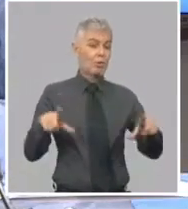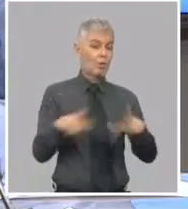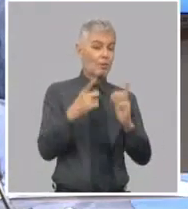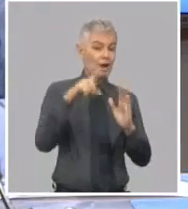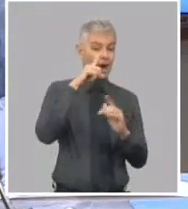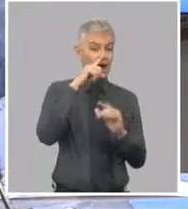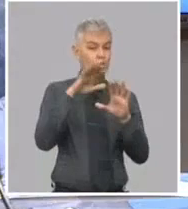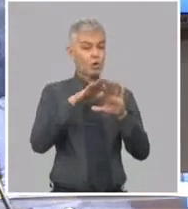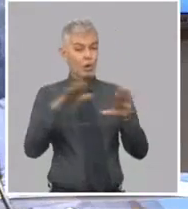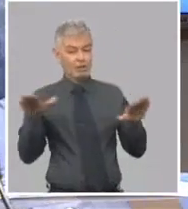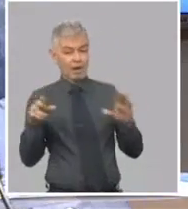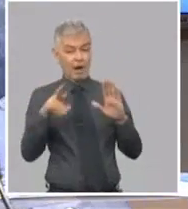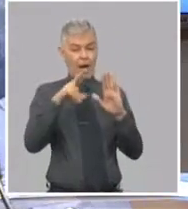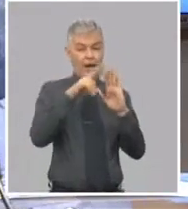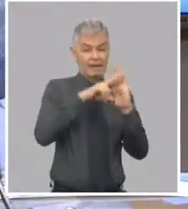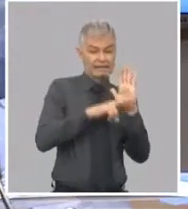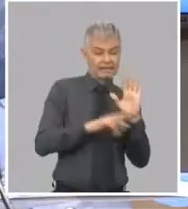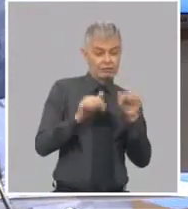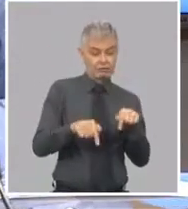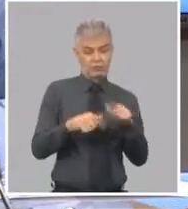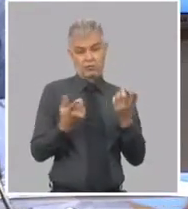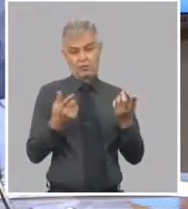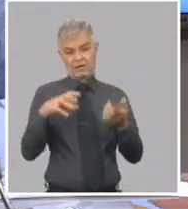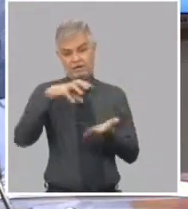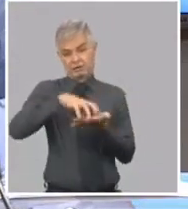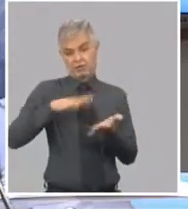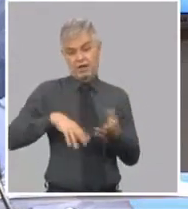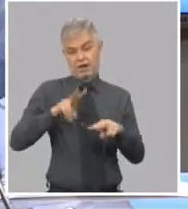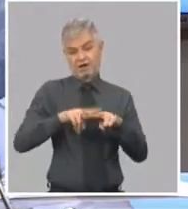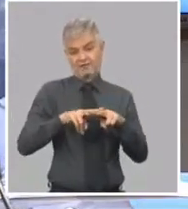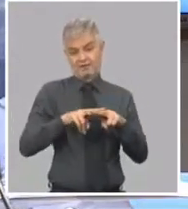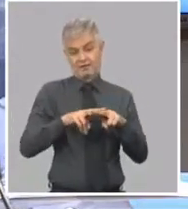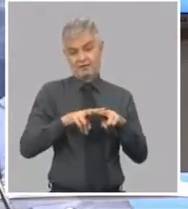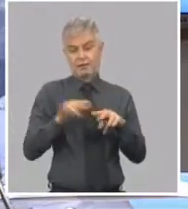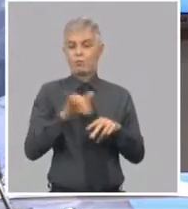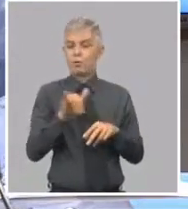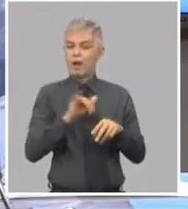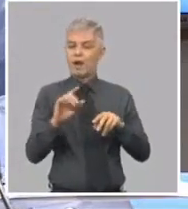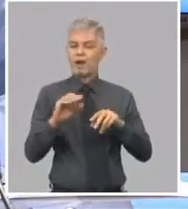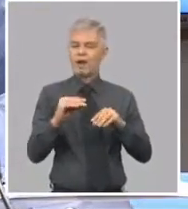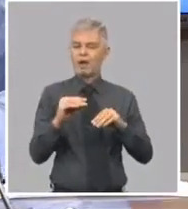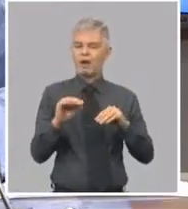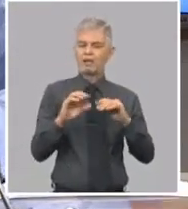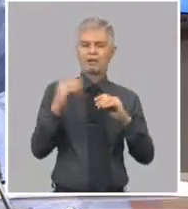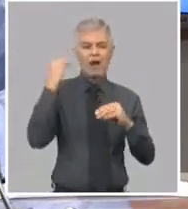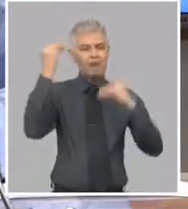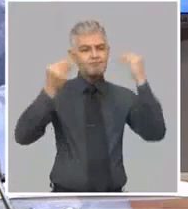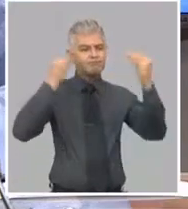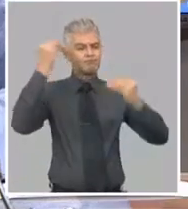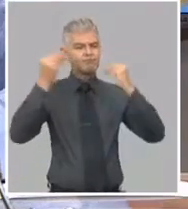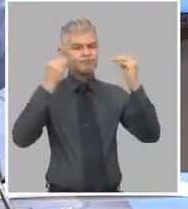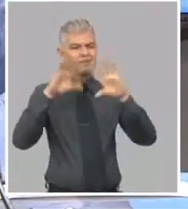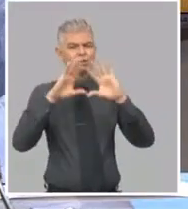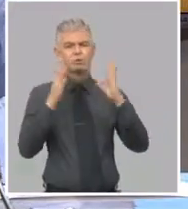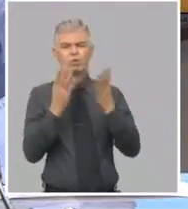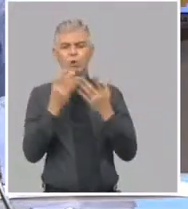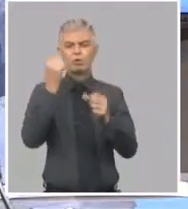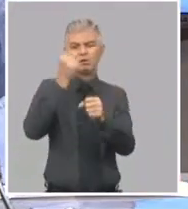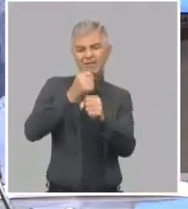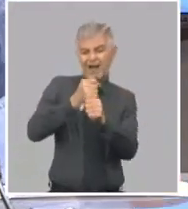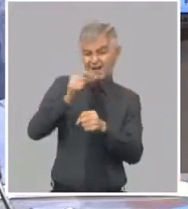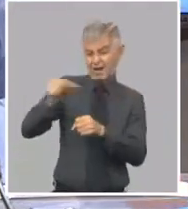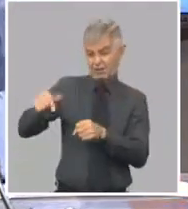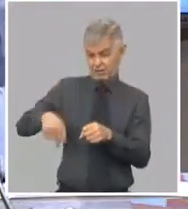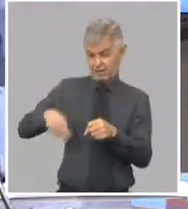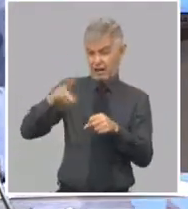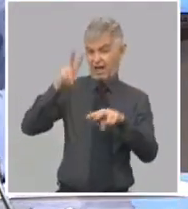la ciudad estamos también trabajando en un reordenamiento de los horarios la capital se está haciendo un análisis de todos los trabajadores de